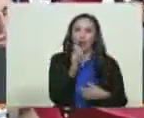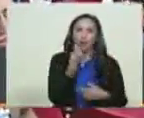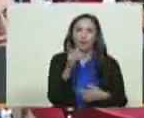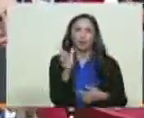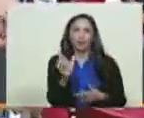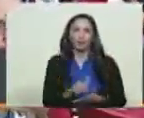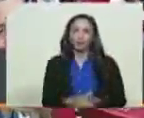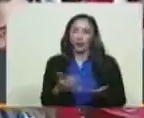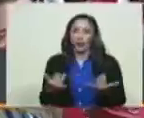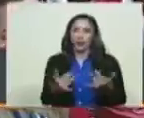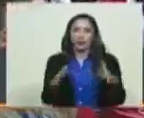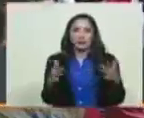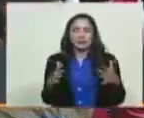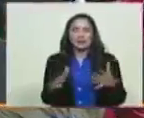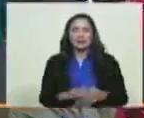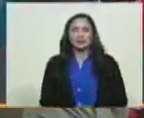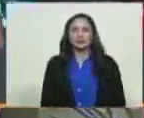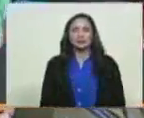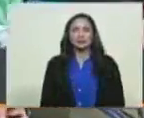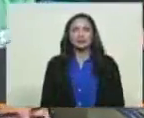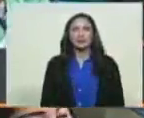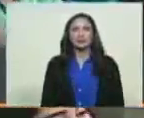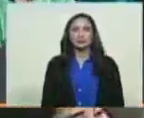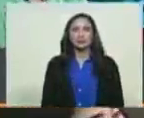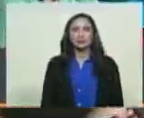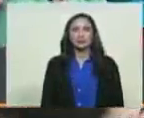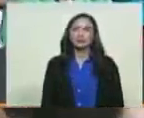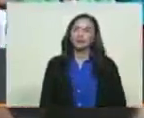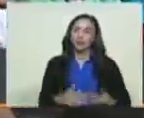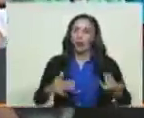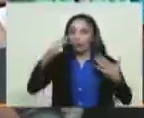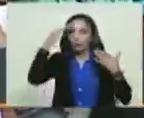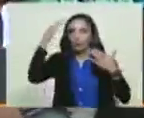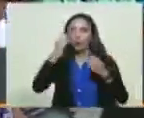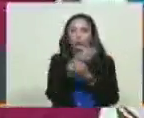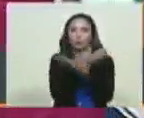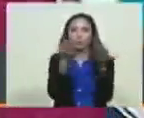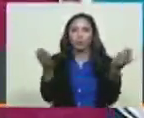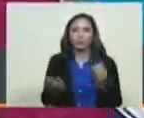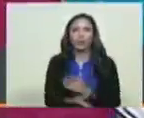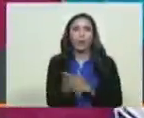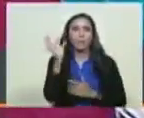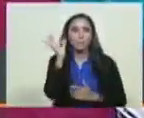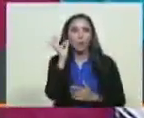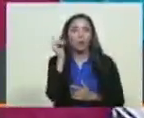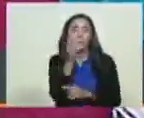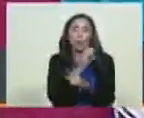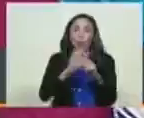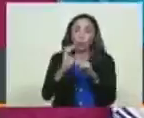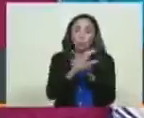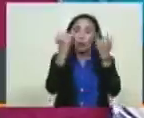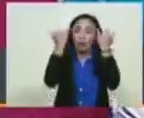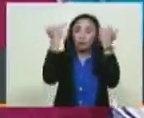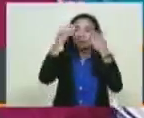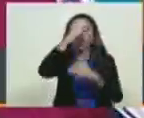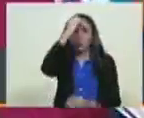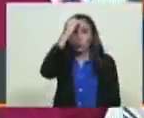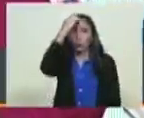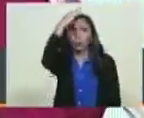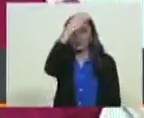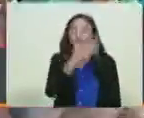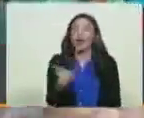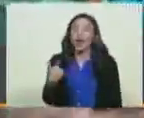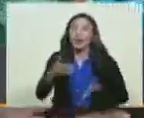ahorita fría tiene la mano yo quiero que le dejó un saludo roberts la mujer de la cultura una mujer de los